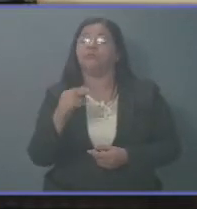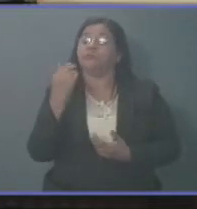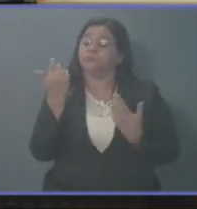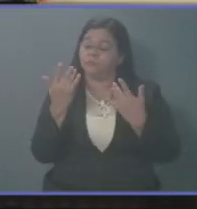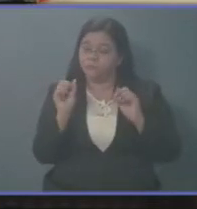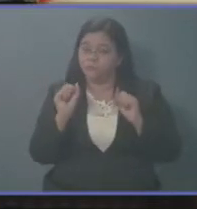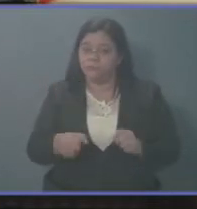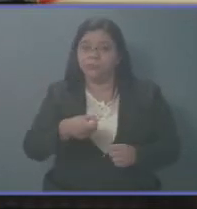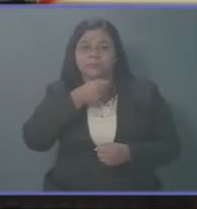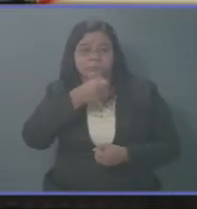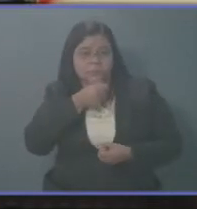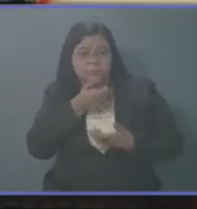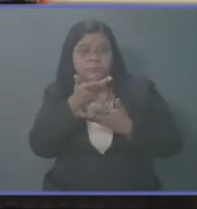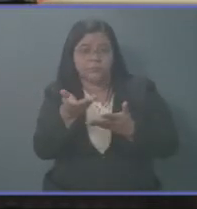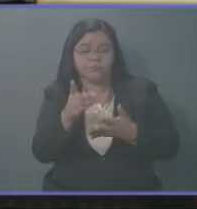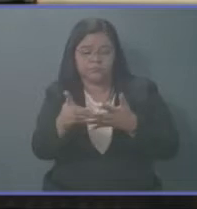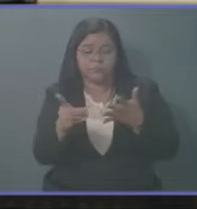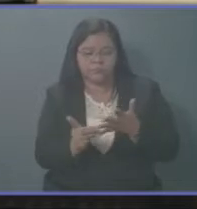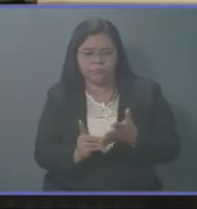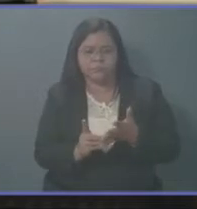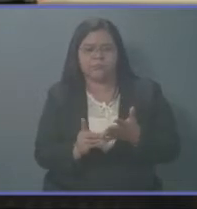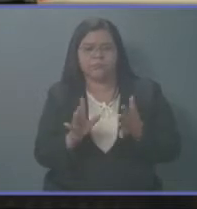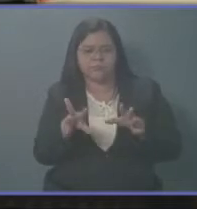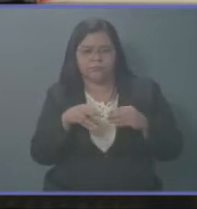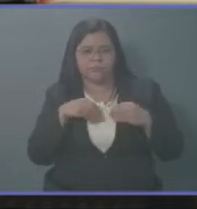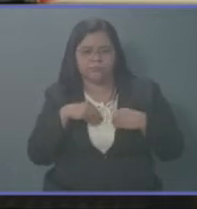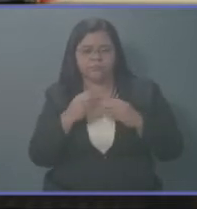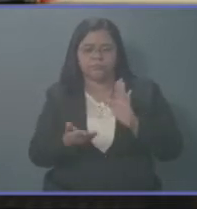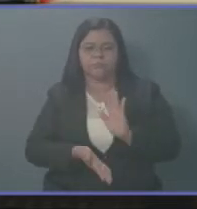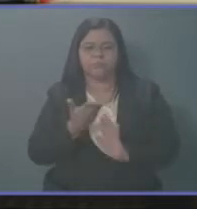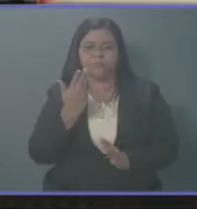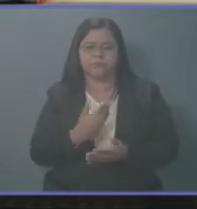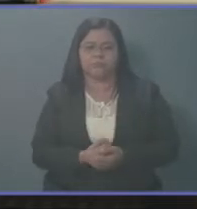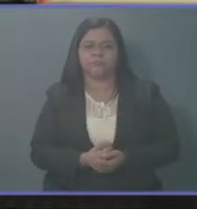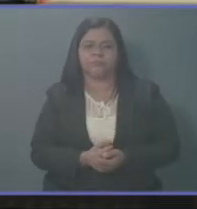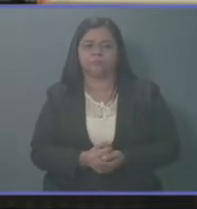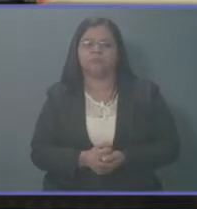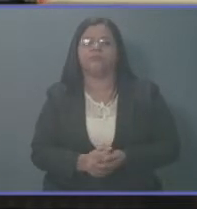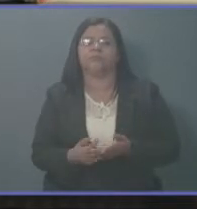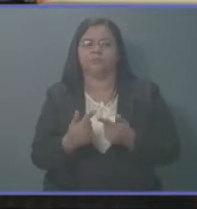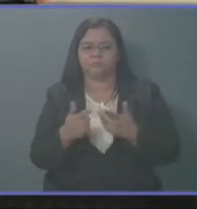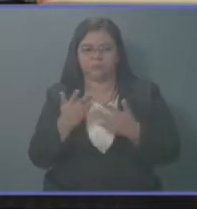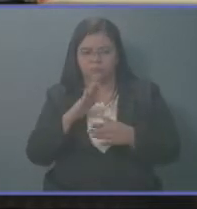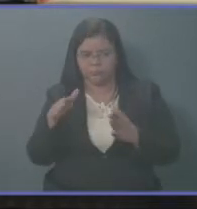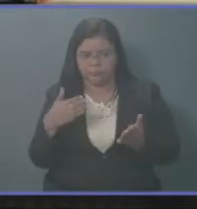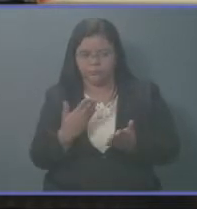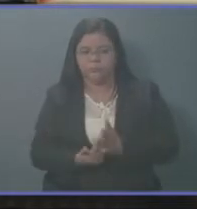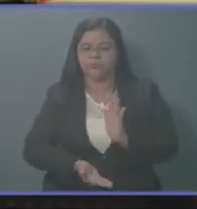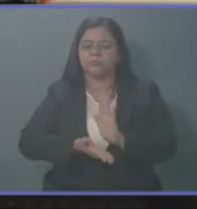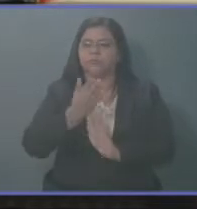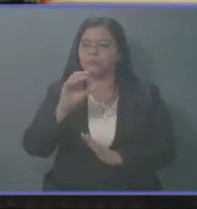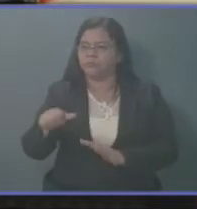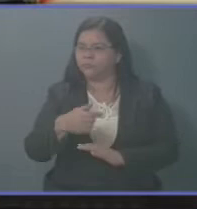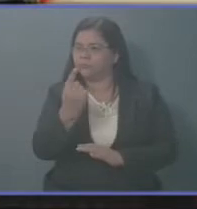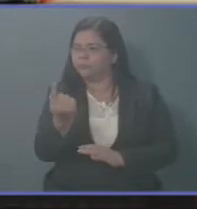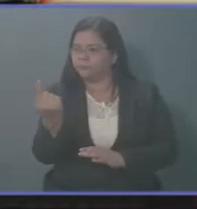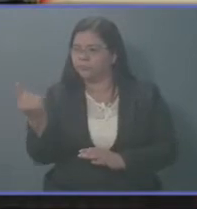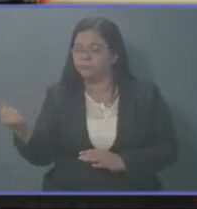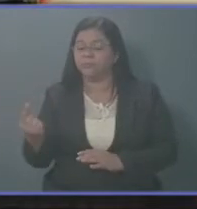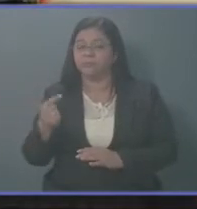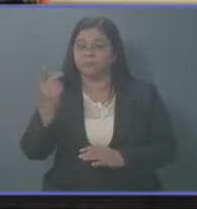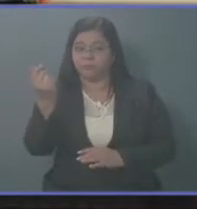del decreto relacionado causa un agravio a las entidades bancarias estatales respecto a los demás miembros del sector financiero del